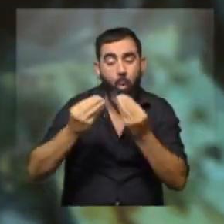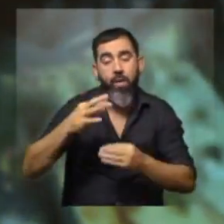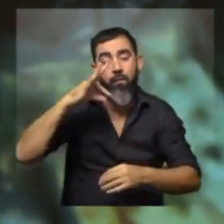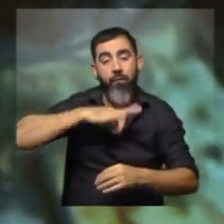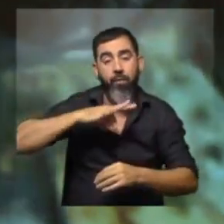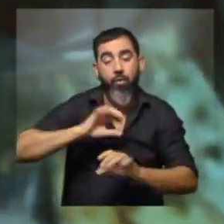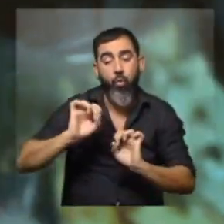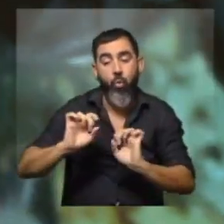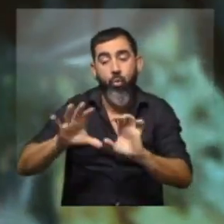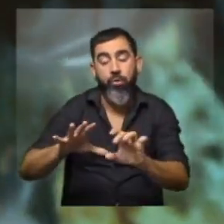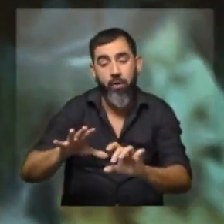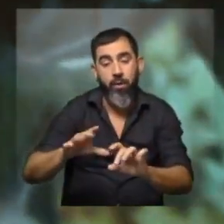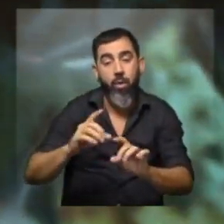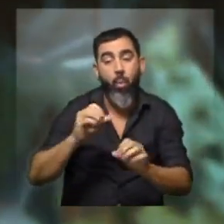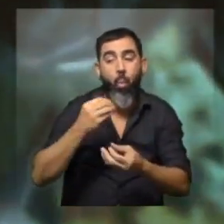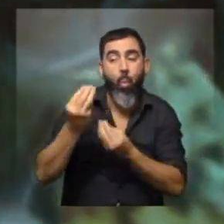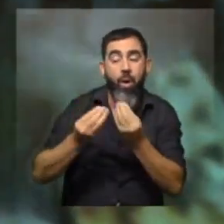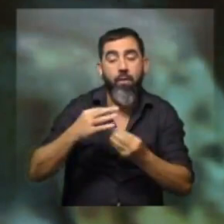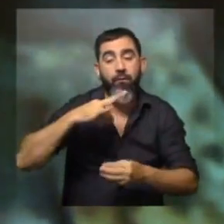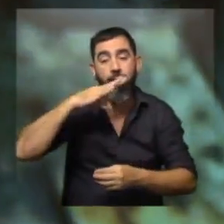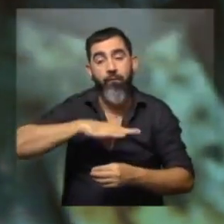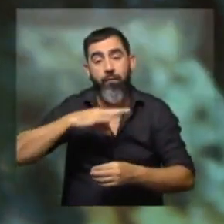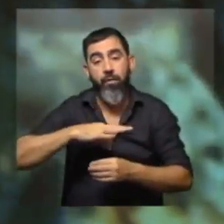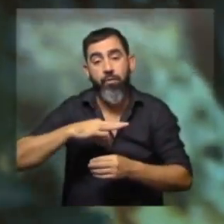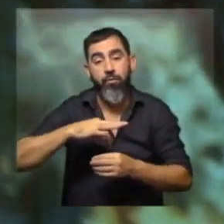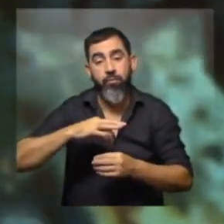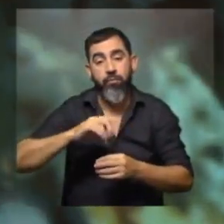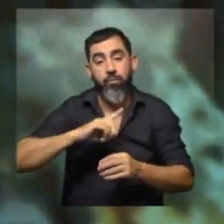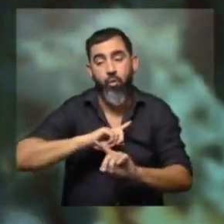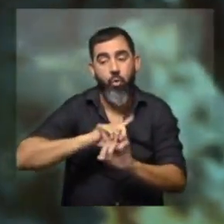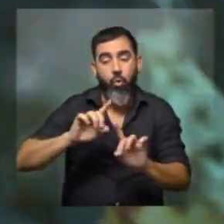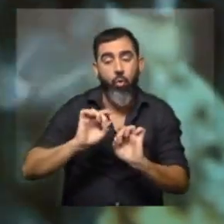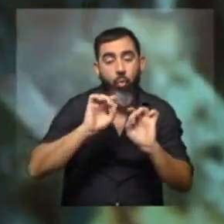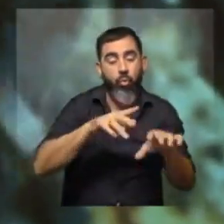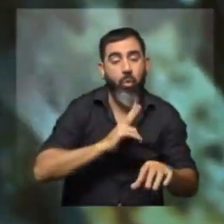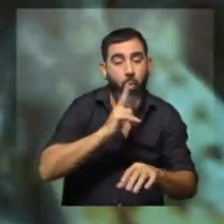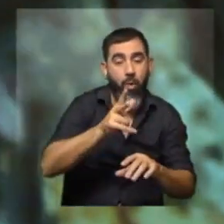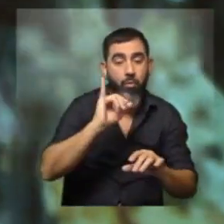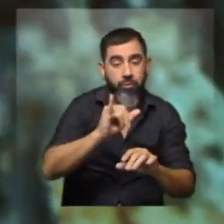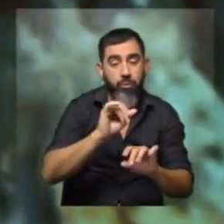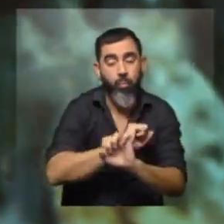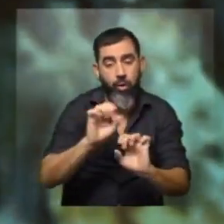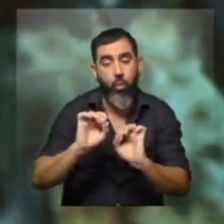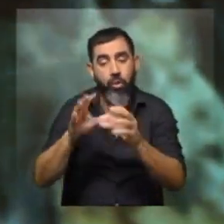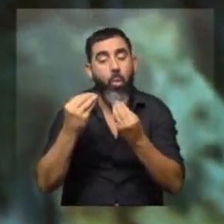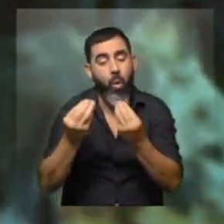que pueden ser transportados por ellos y cuáles pueden saltar de esta especie a los humanos. Vemos la segunda parte del informe de Daniela.